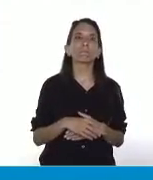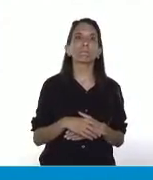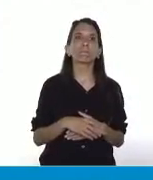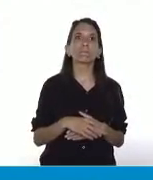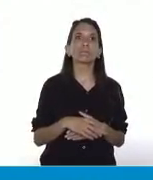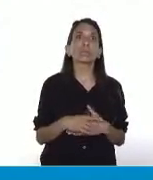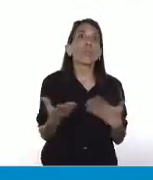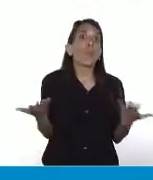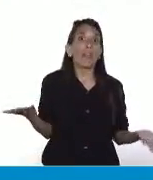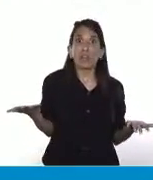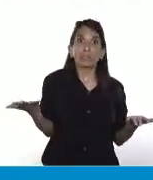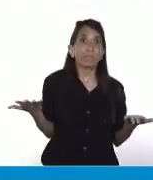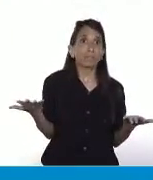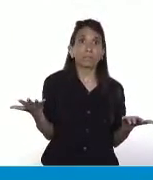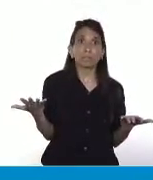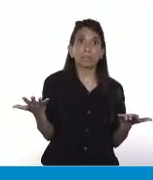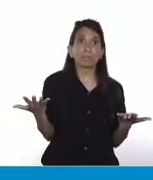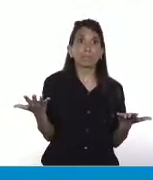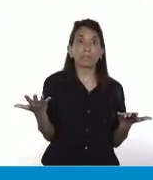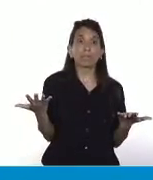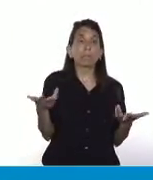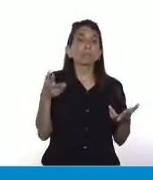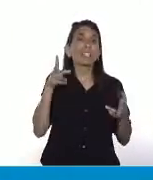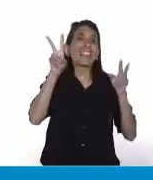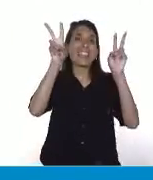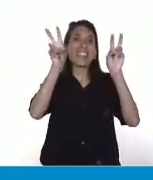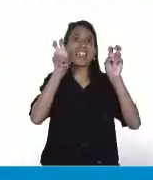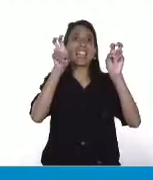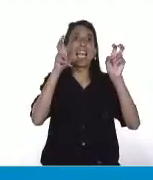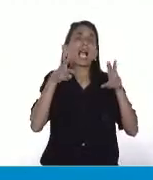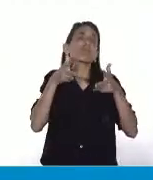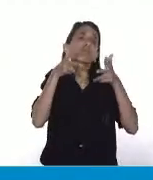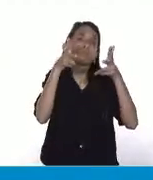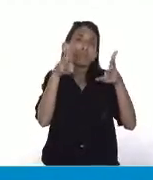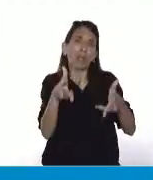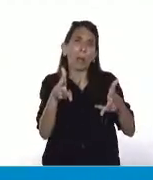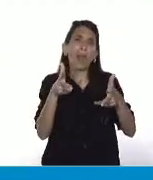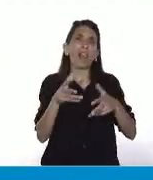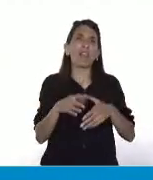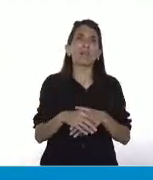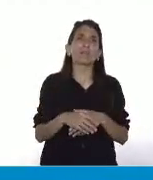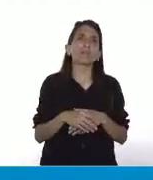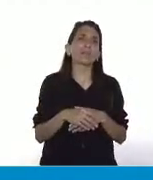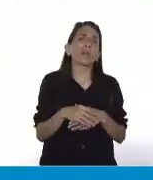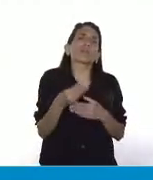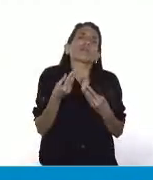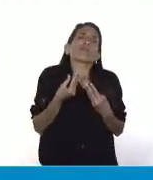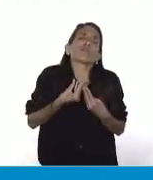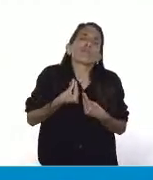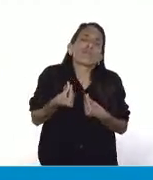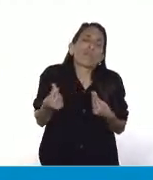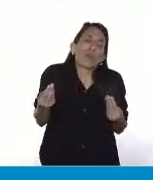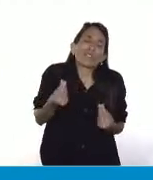Bueno, me toca hablar de un tema muy sensible para mi